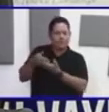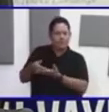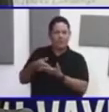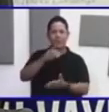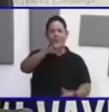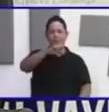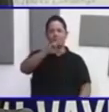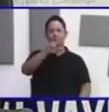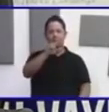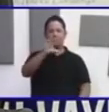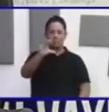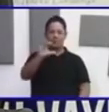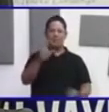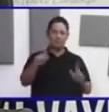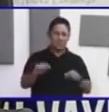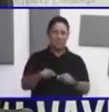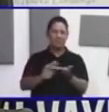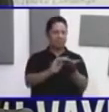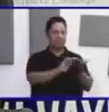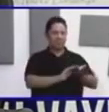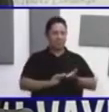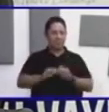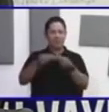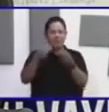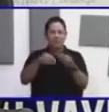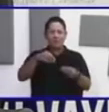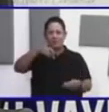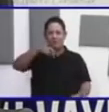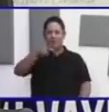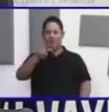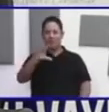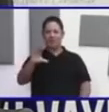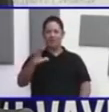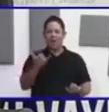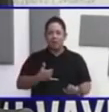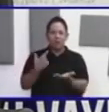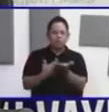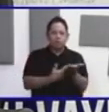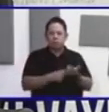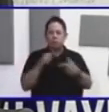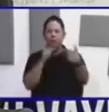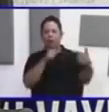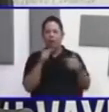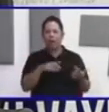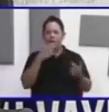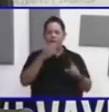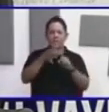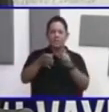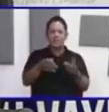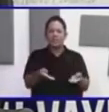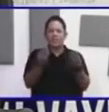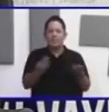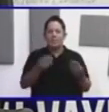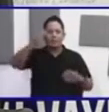PVC. Ahora no entendemos por qué entra en debate el tema de que si tienen que ser en aluminio y si no son en aluminio no cumplen